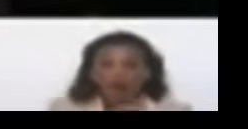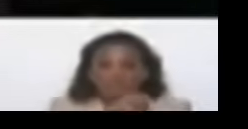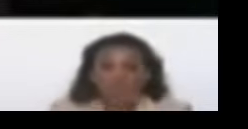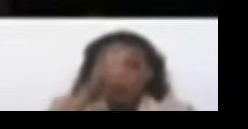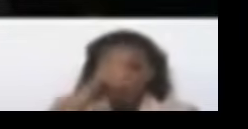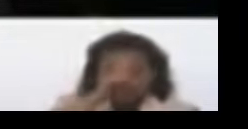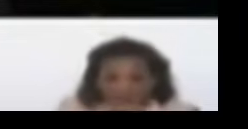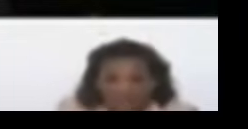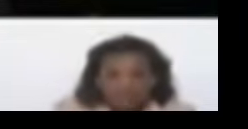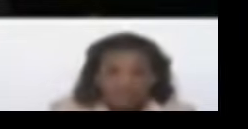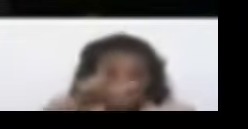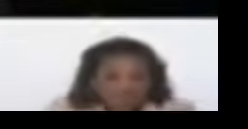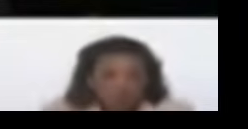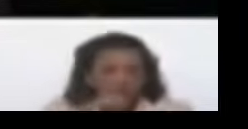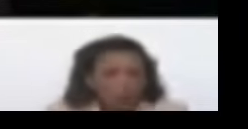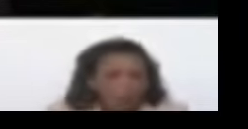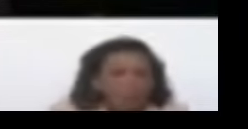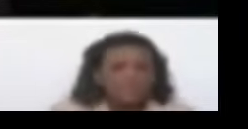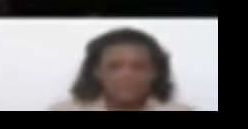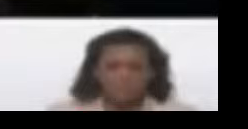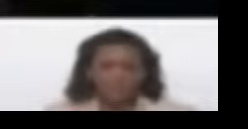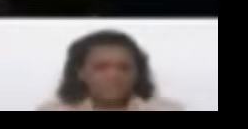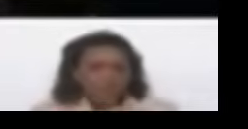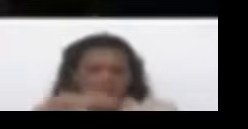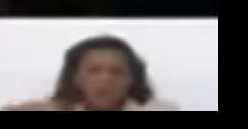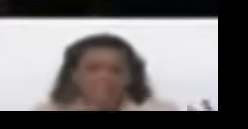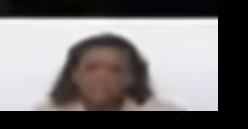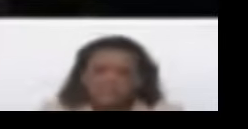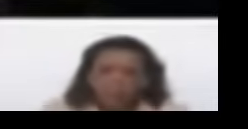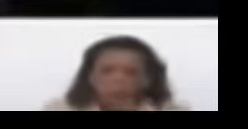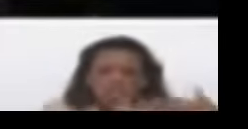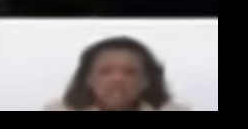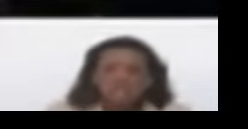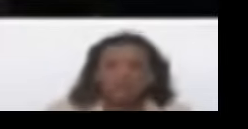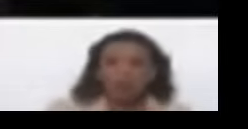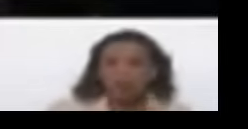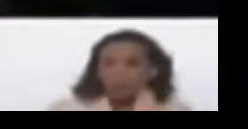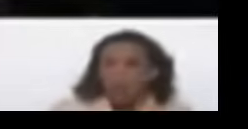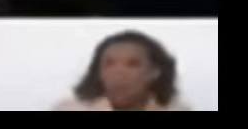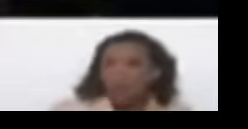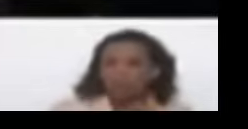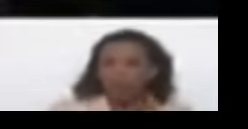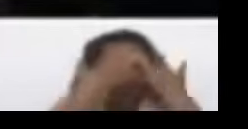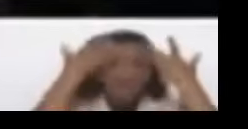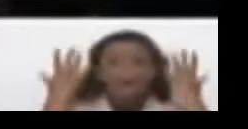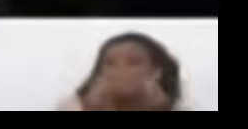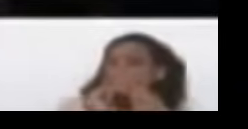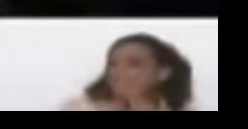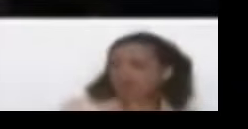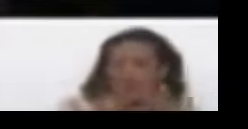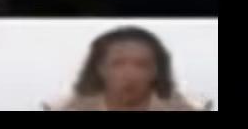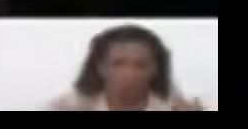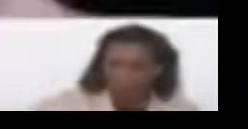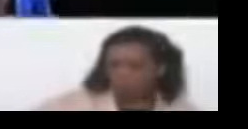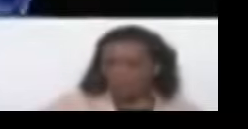estuvieran celebrándolo esto por supuesto eh que hay que saber muy bien Cuál sería la estrategia del régimen porque